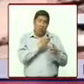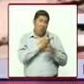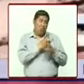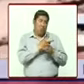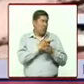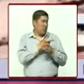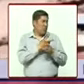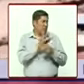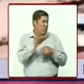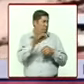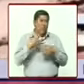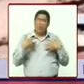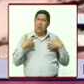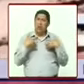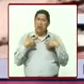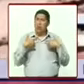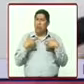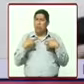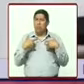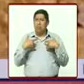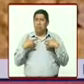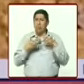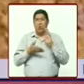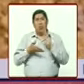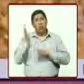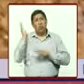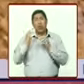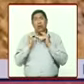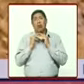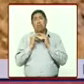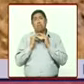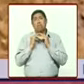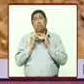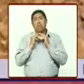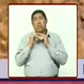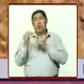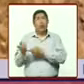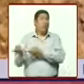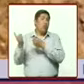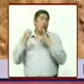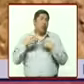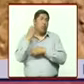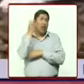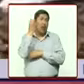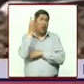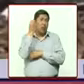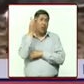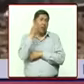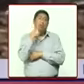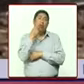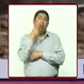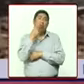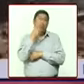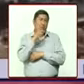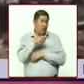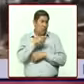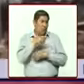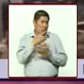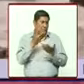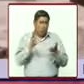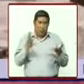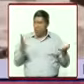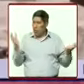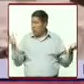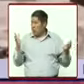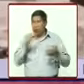cuidado de los animalitos, se fue a su casa. Cuando retorna a mediodía, según su versión, ella ya no sabe de